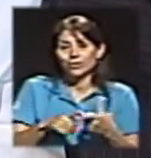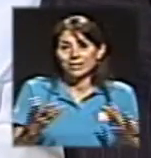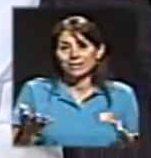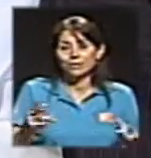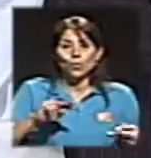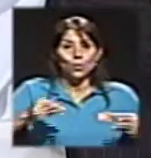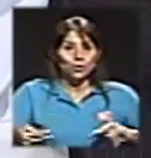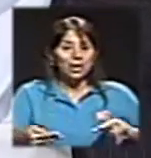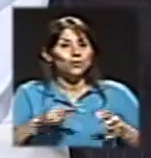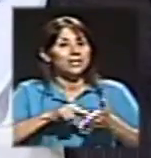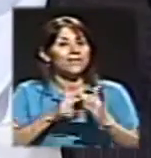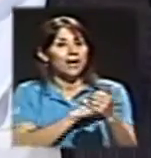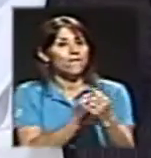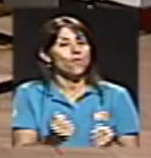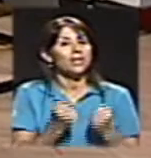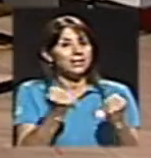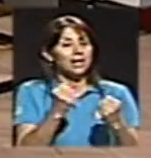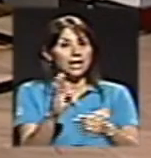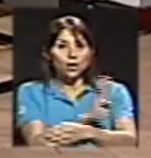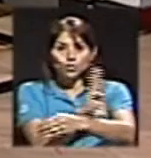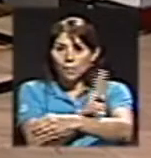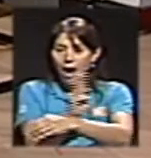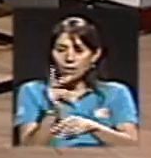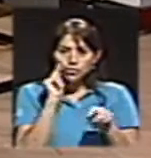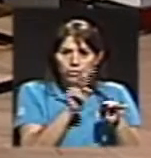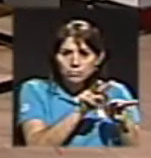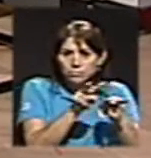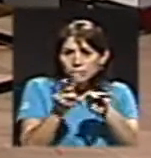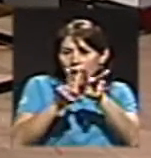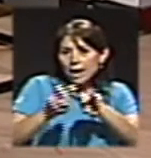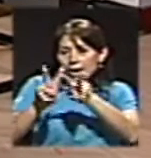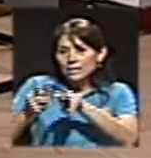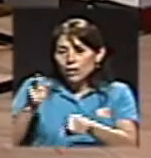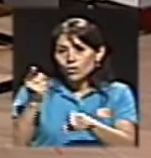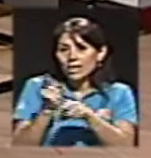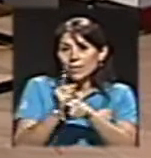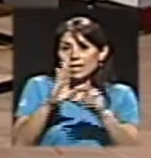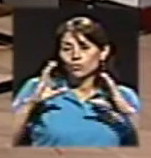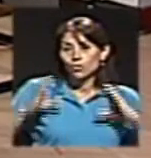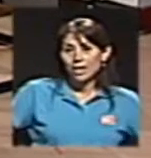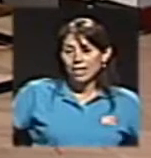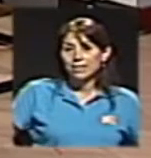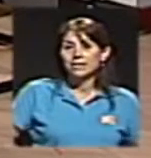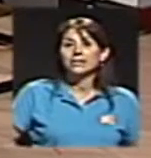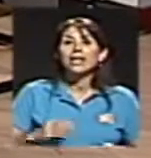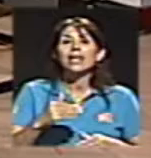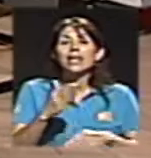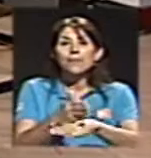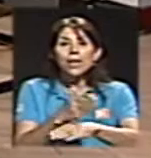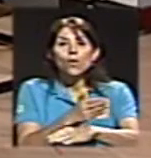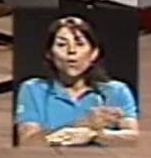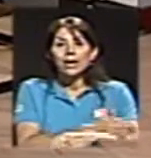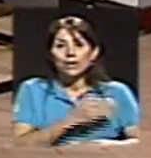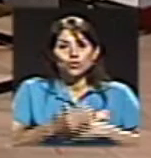¿verdad? Más bien es fortalecer que los bancos analicen correctamente a sus clientes actuales, potenciales, y mejoren, ¿verdad?,